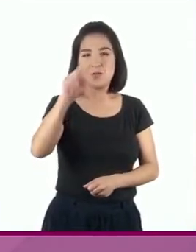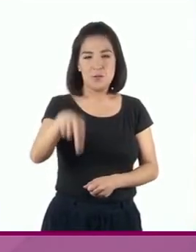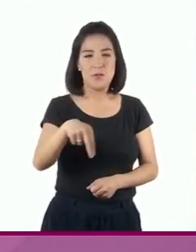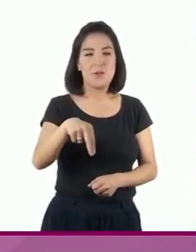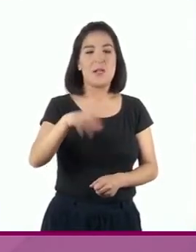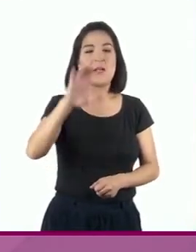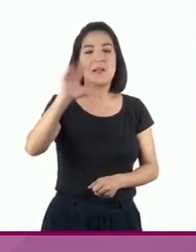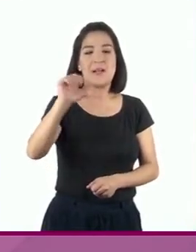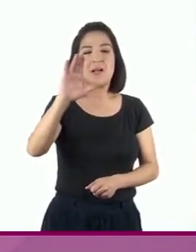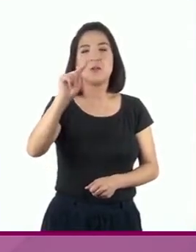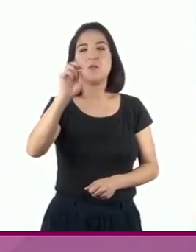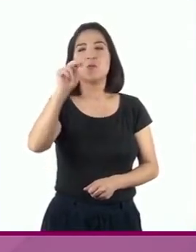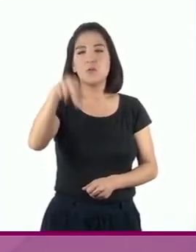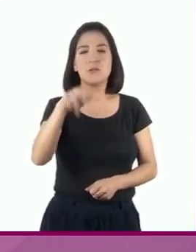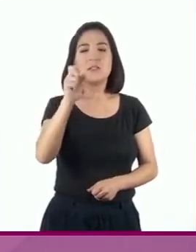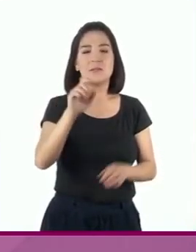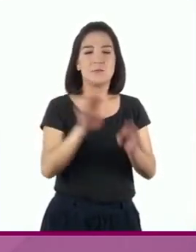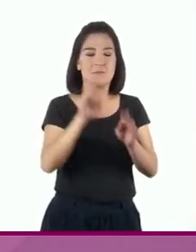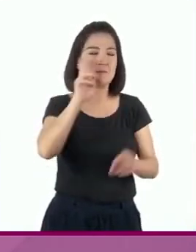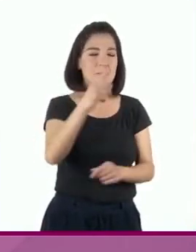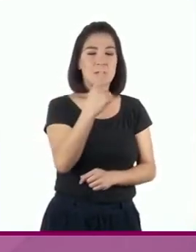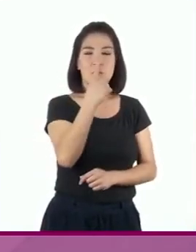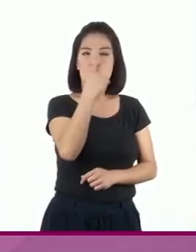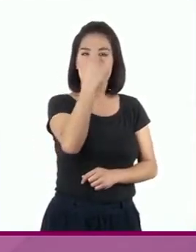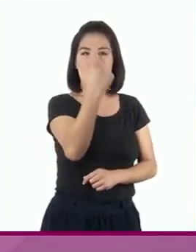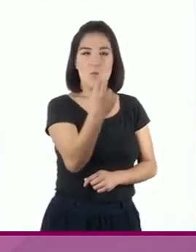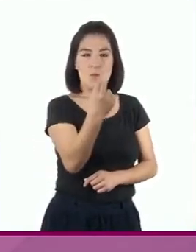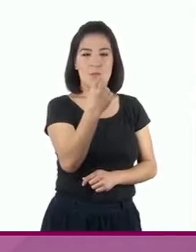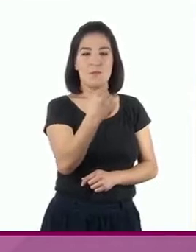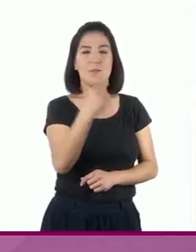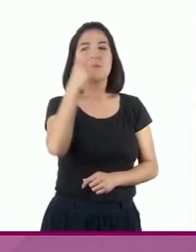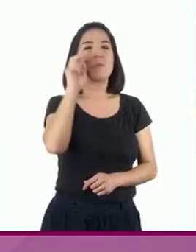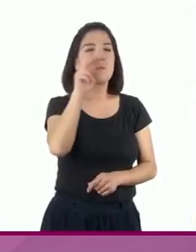le asignamos el número 2 para identificarlo.